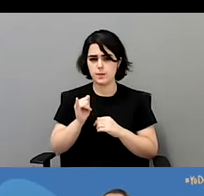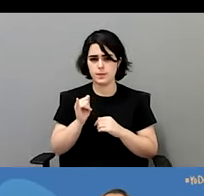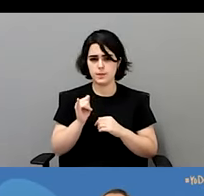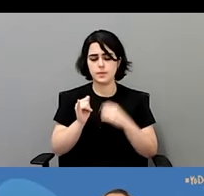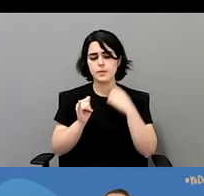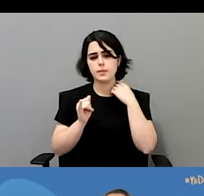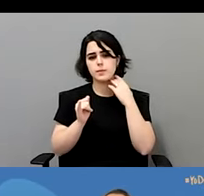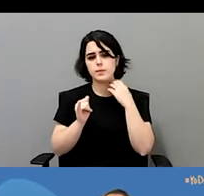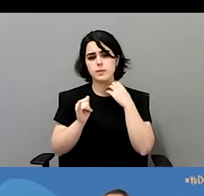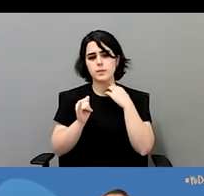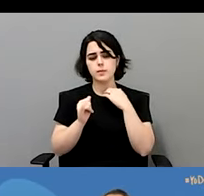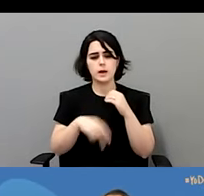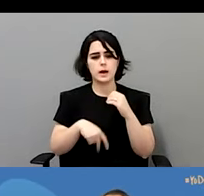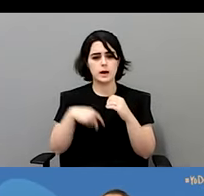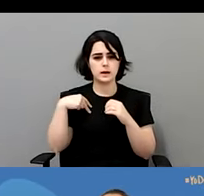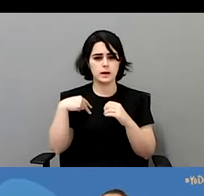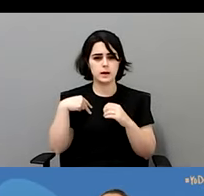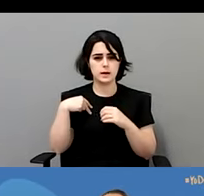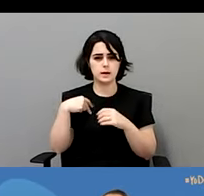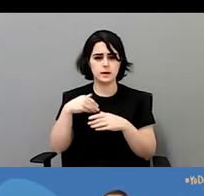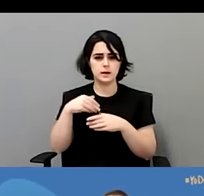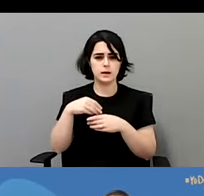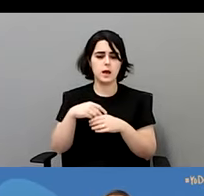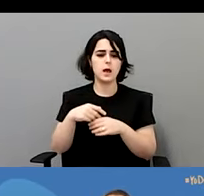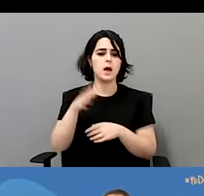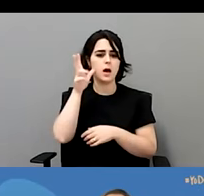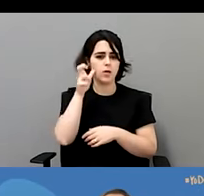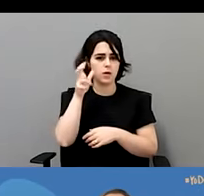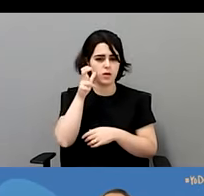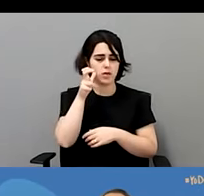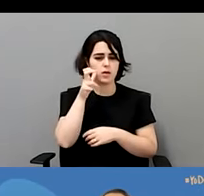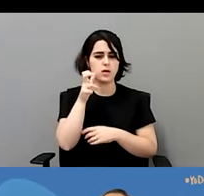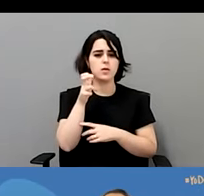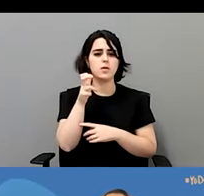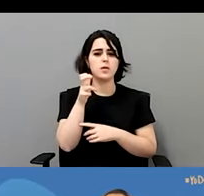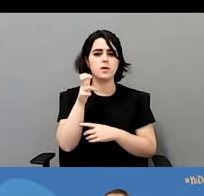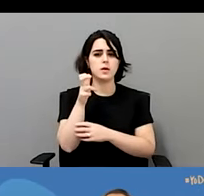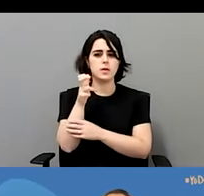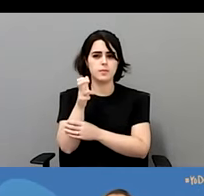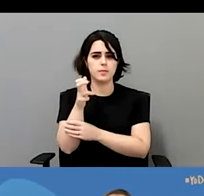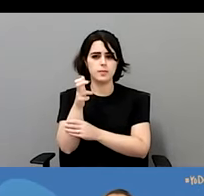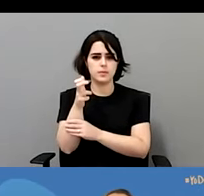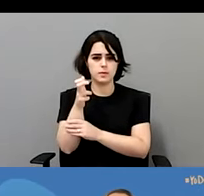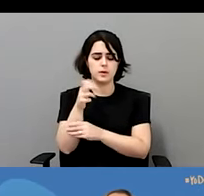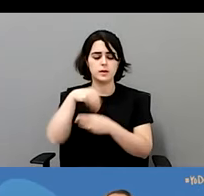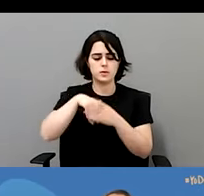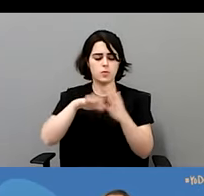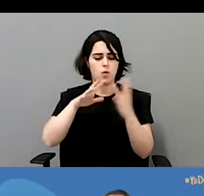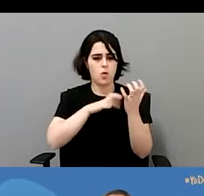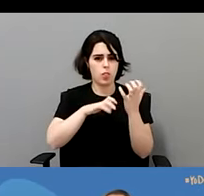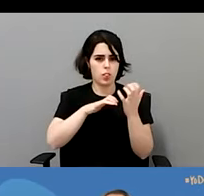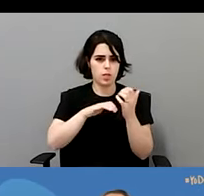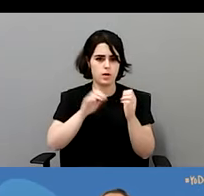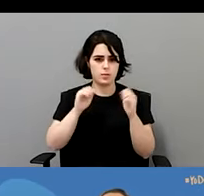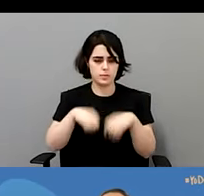un manejo limitado del móvil, la tablet y el ordenador.